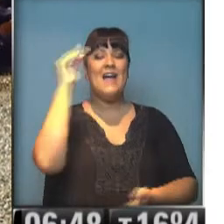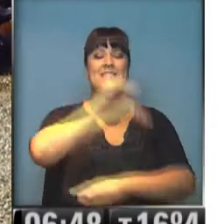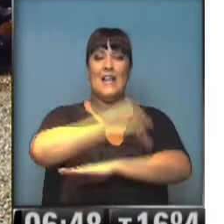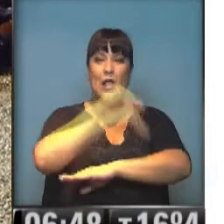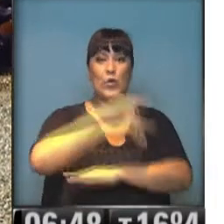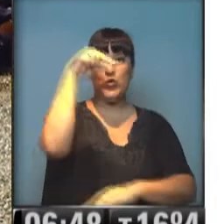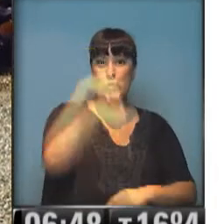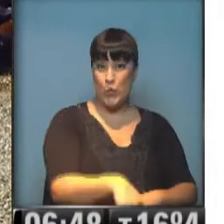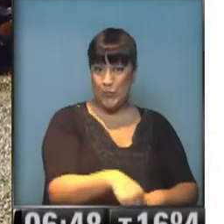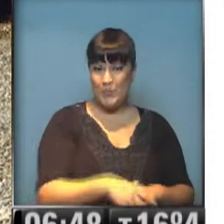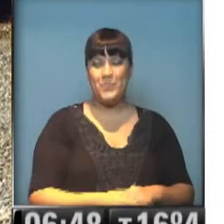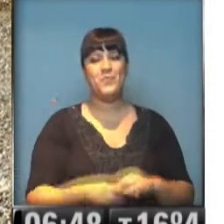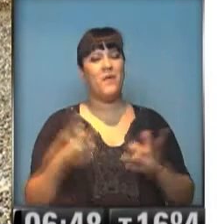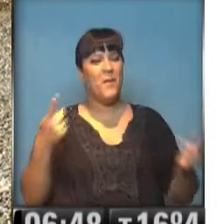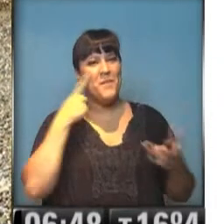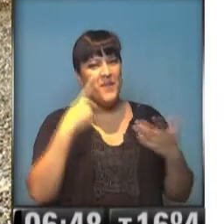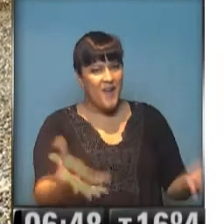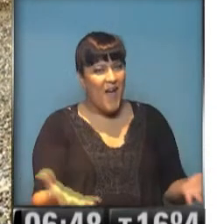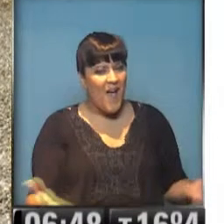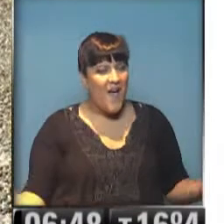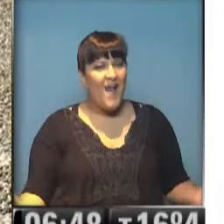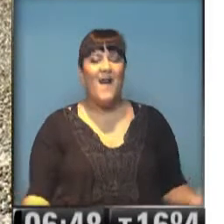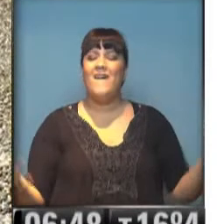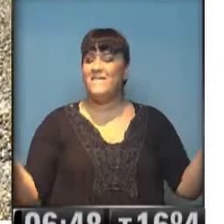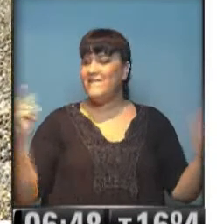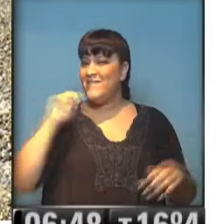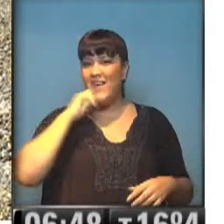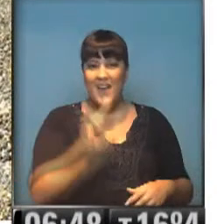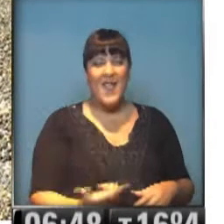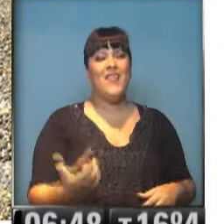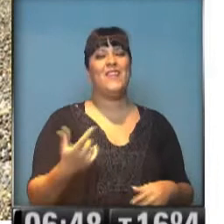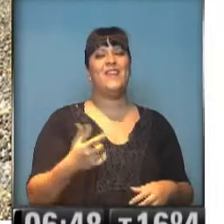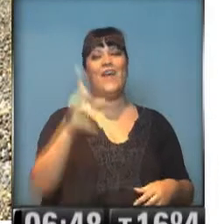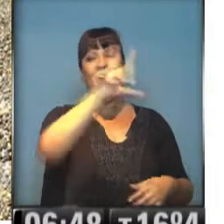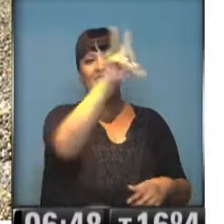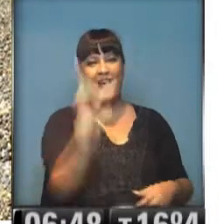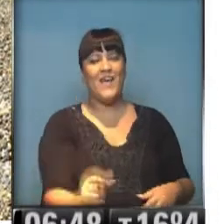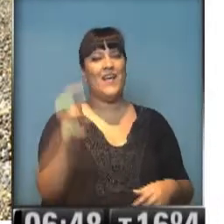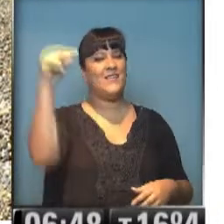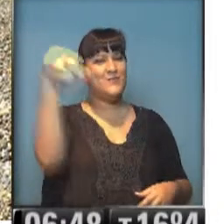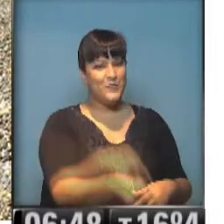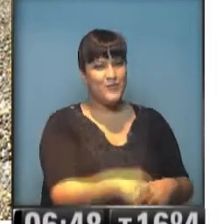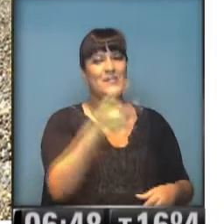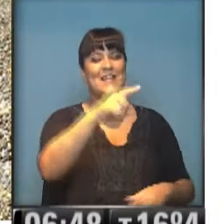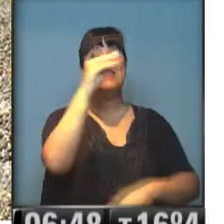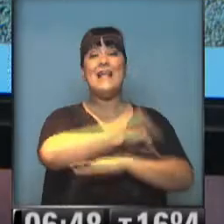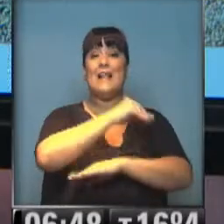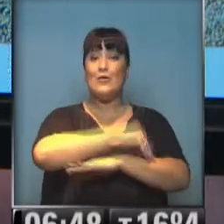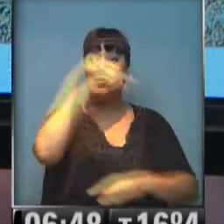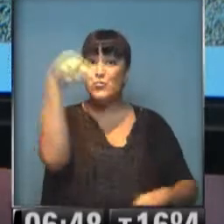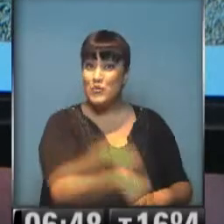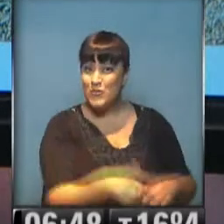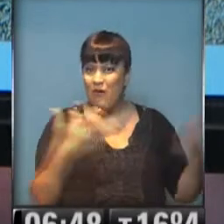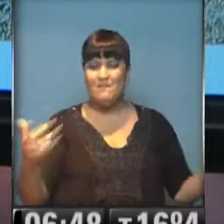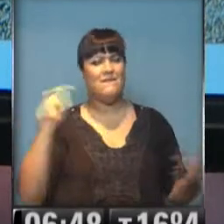Pero mirá, Caleta Olivia, qué lindo, en el sur de la queridísima Santa Cruz. Cari, qué